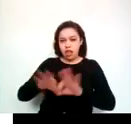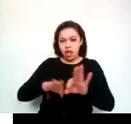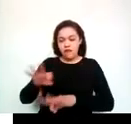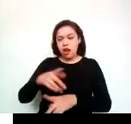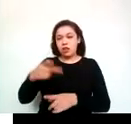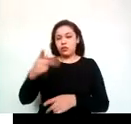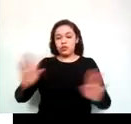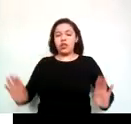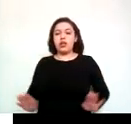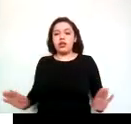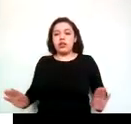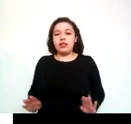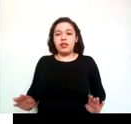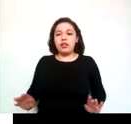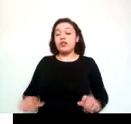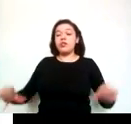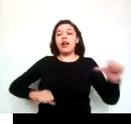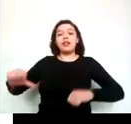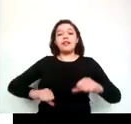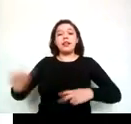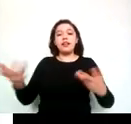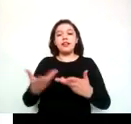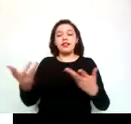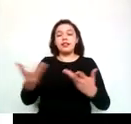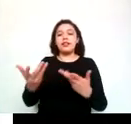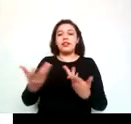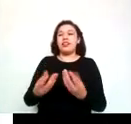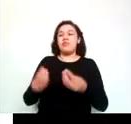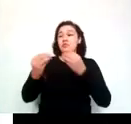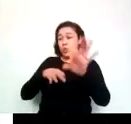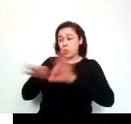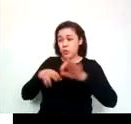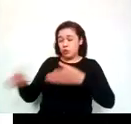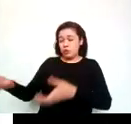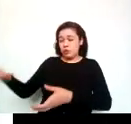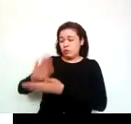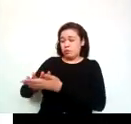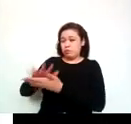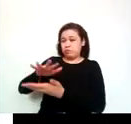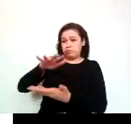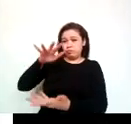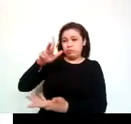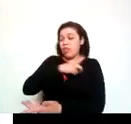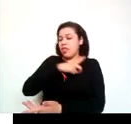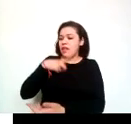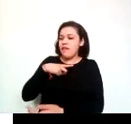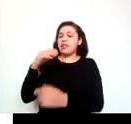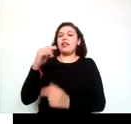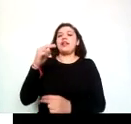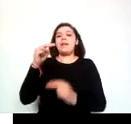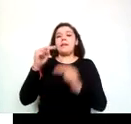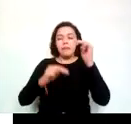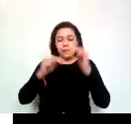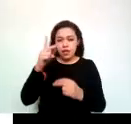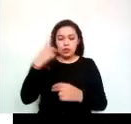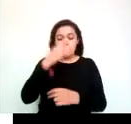realiza en sus funciones. Como lo dicen, la carga de trabajo debe de ser medida, debe de ser acorde a sus capacidades, acorde a